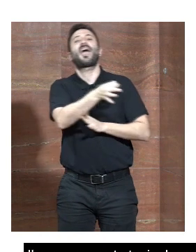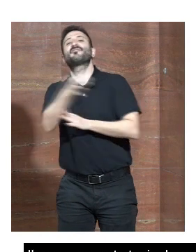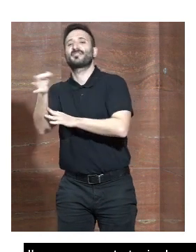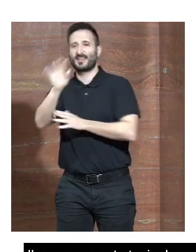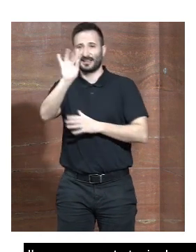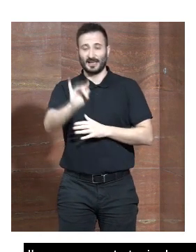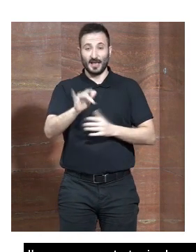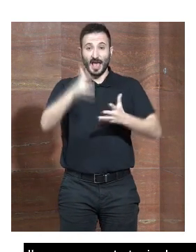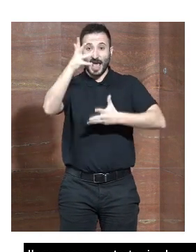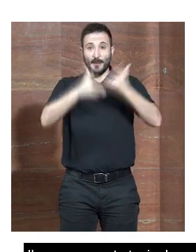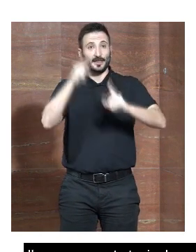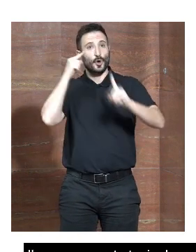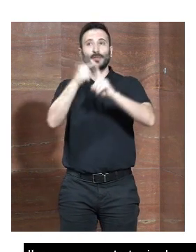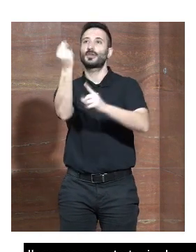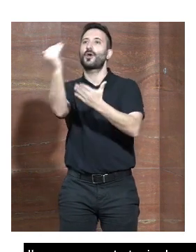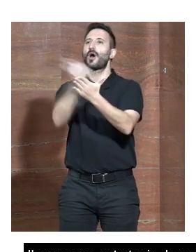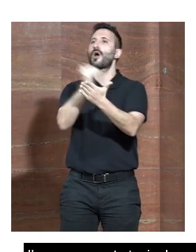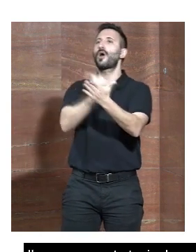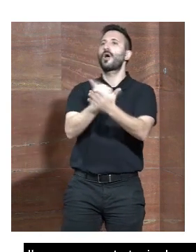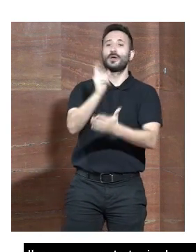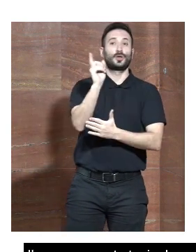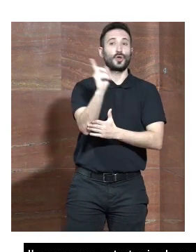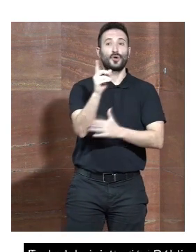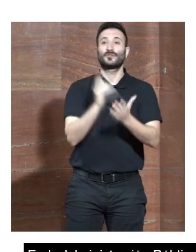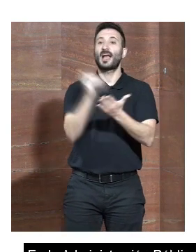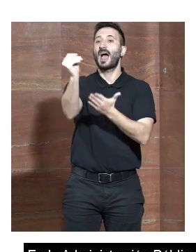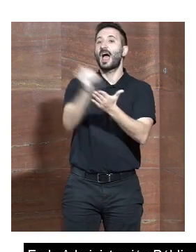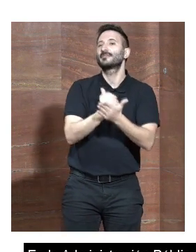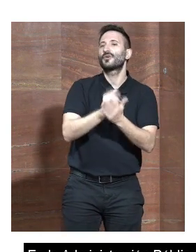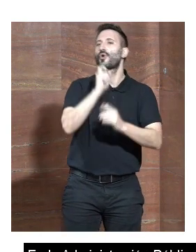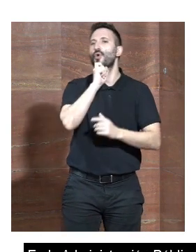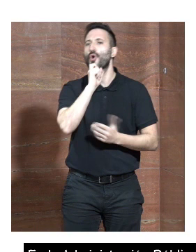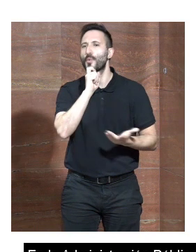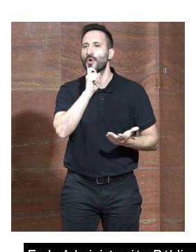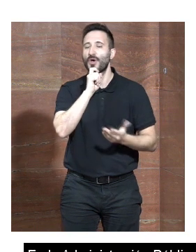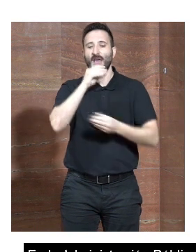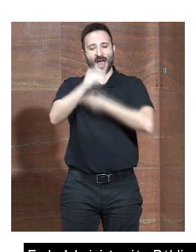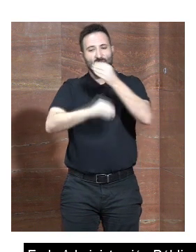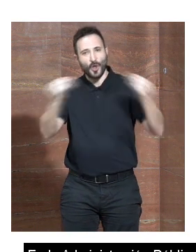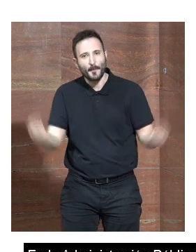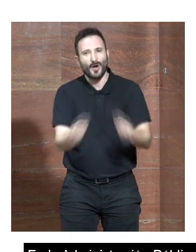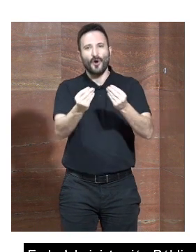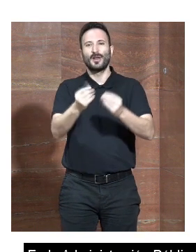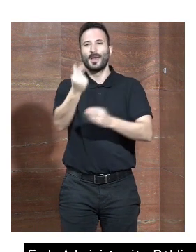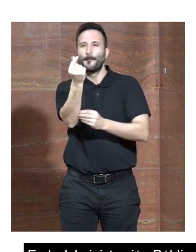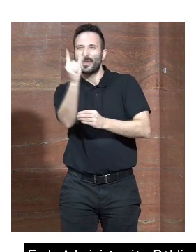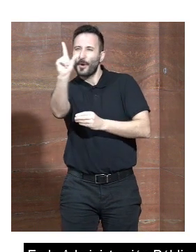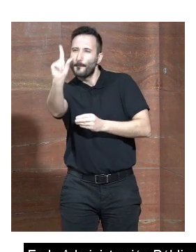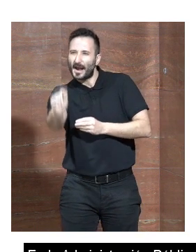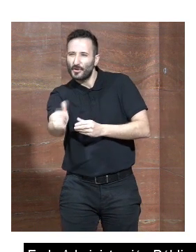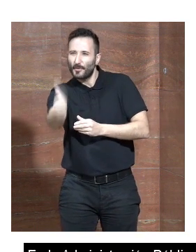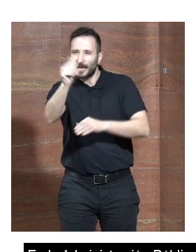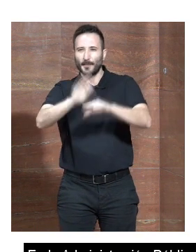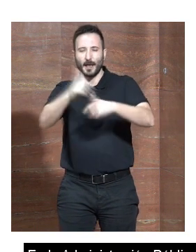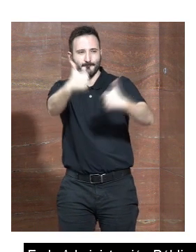la Administración no está para ganar dinero, la Administración gana dinero haciendo las cosas mejor, haciéndolas más baratas para reinvertir y para ser